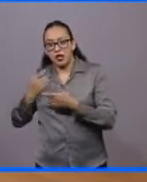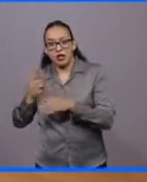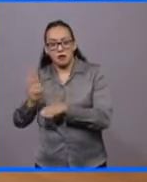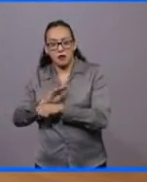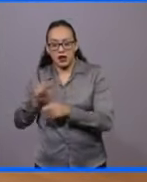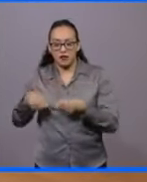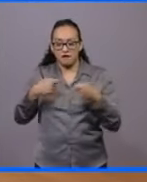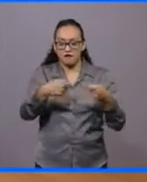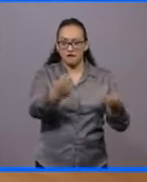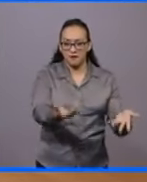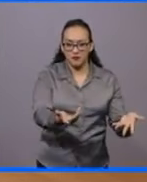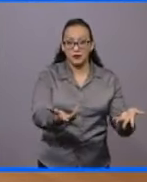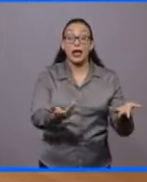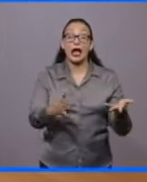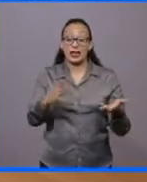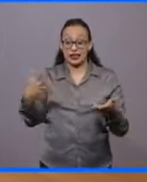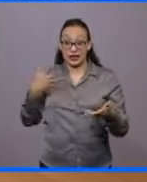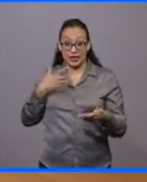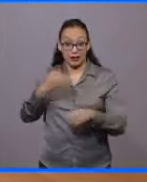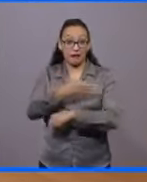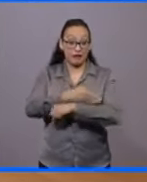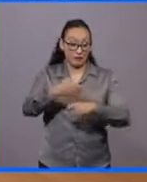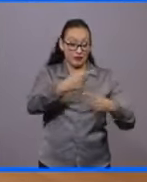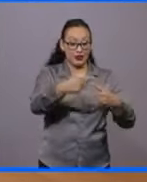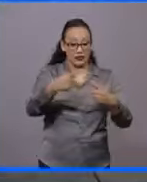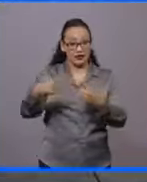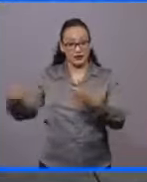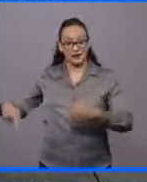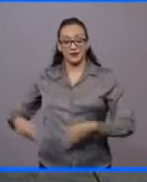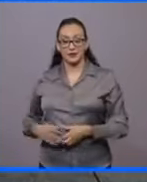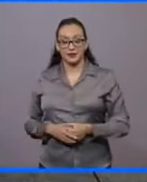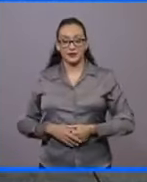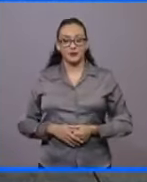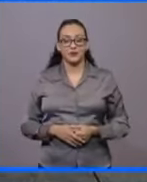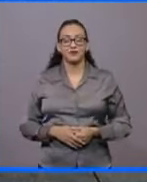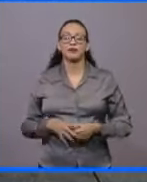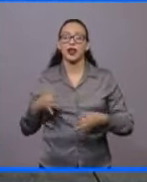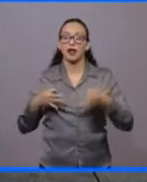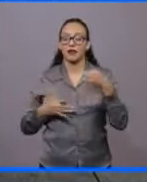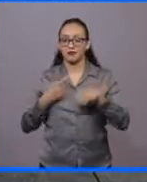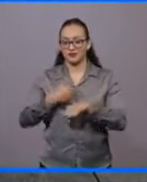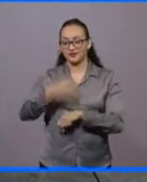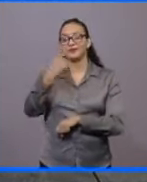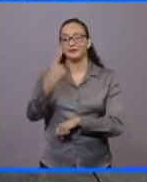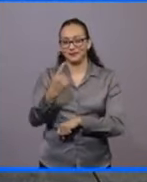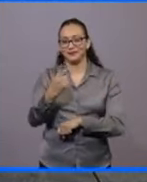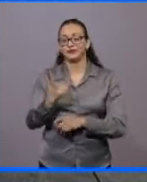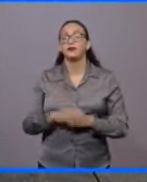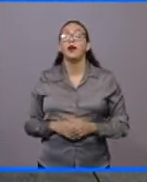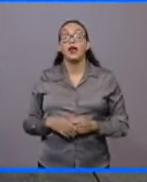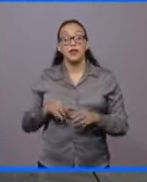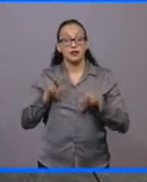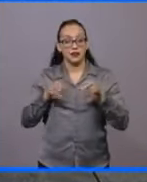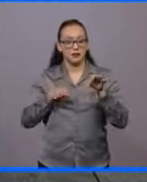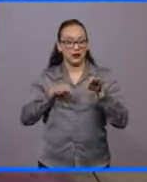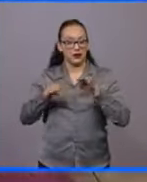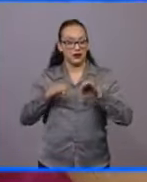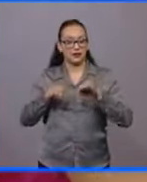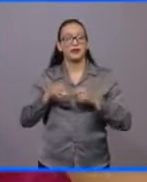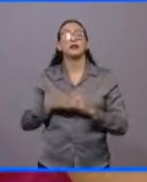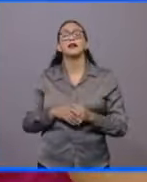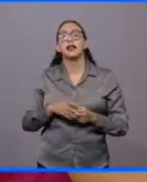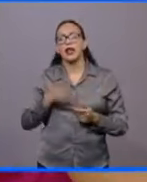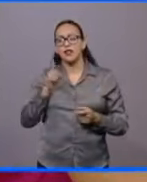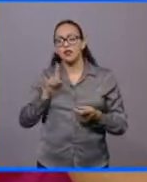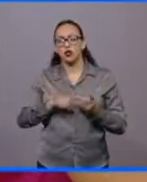de sus diversas familias. Veamos. El primer Tribunal Federal Laboral de Asuntos Individuales